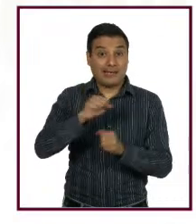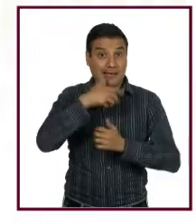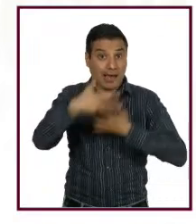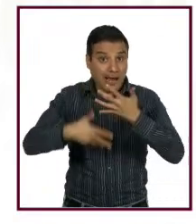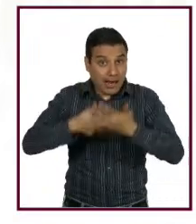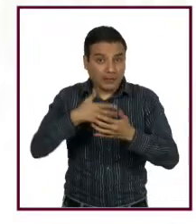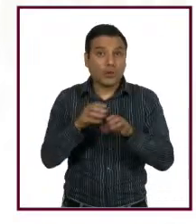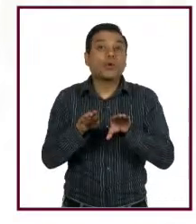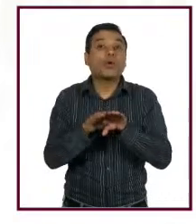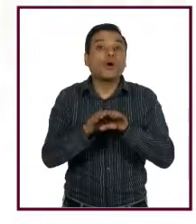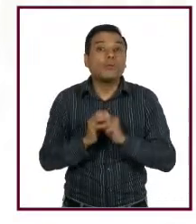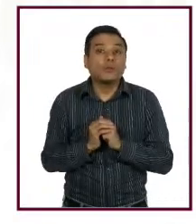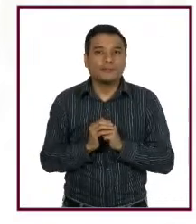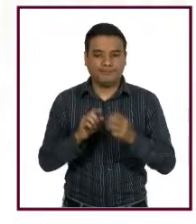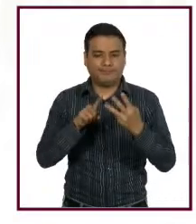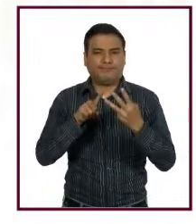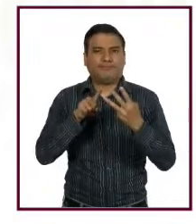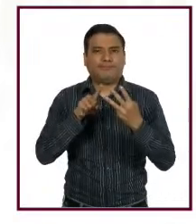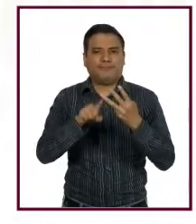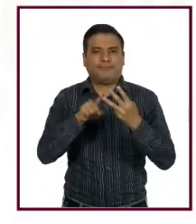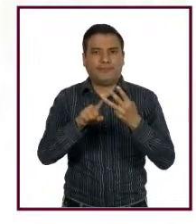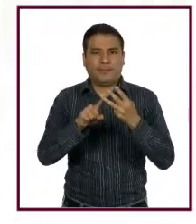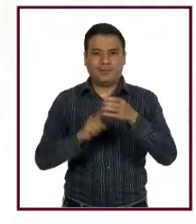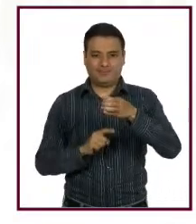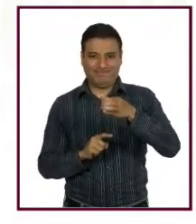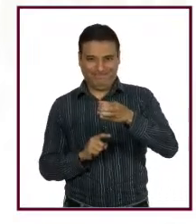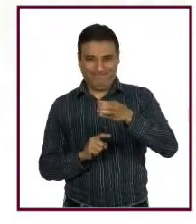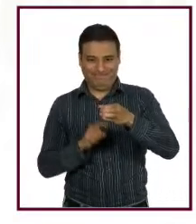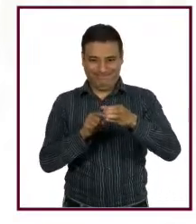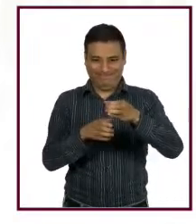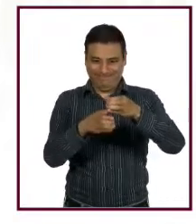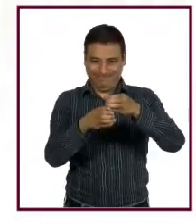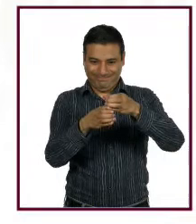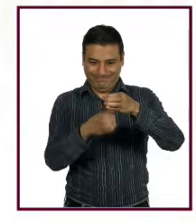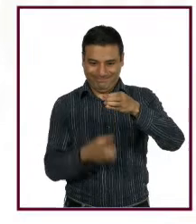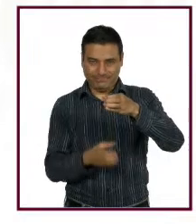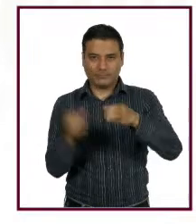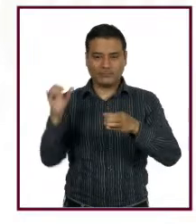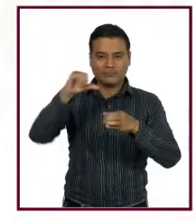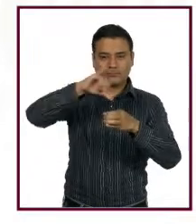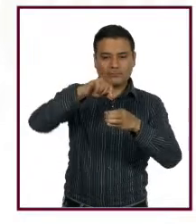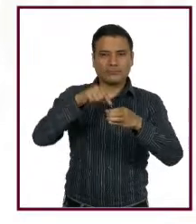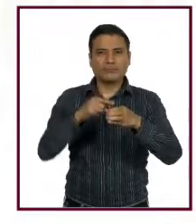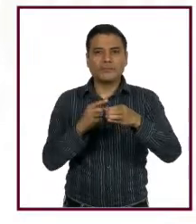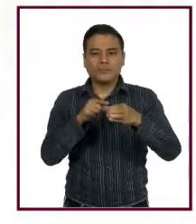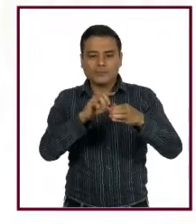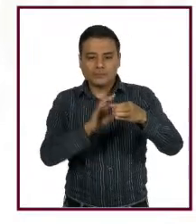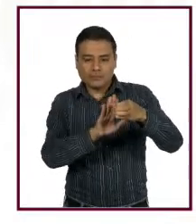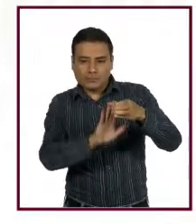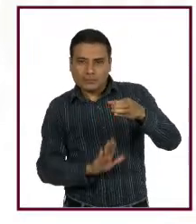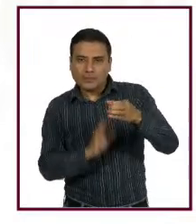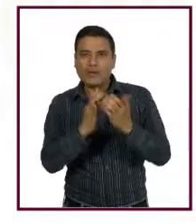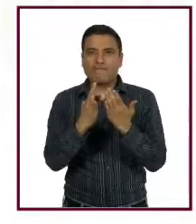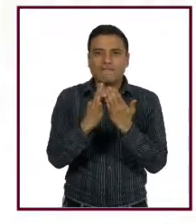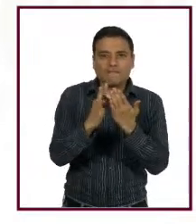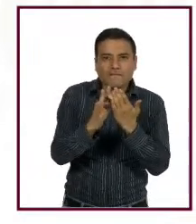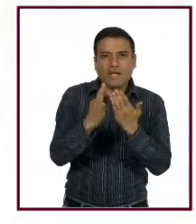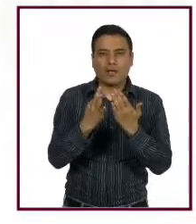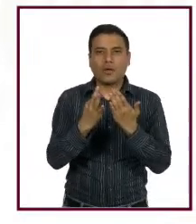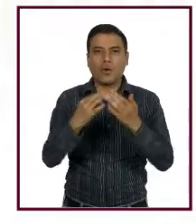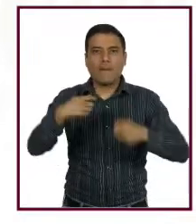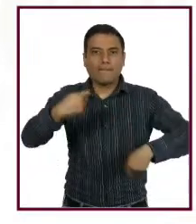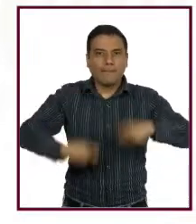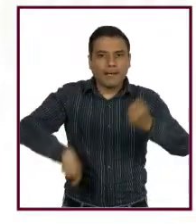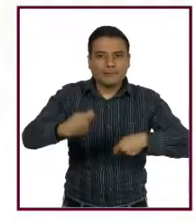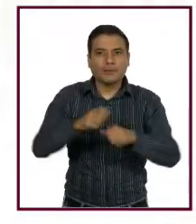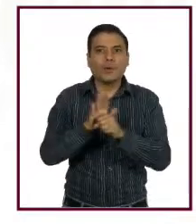¿ok? Vehículo contenedor, en donde vienen en envases de metal, en envases de plástico, y sus